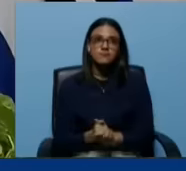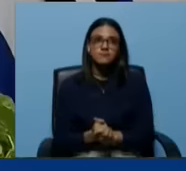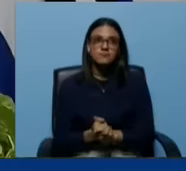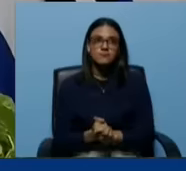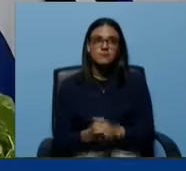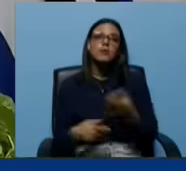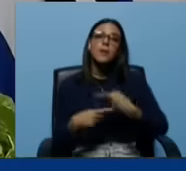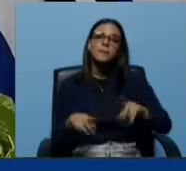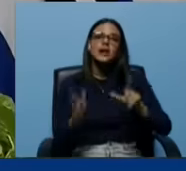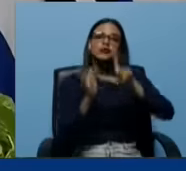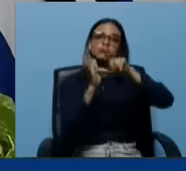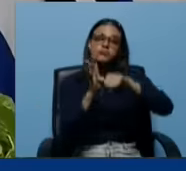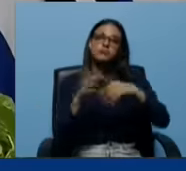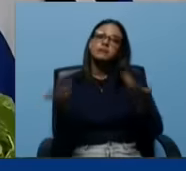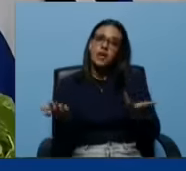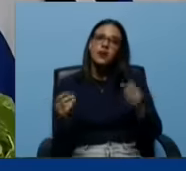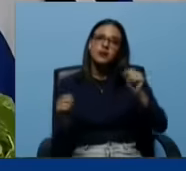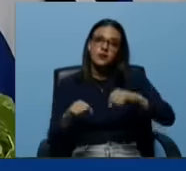derrotar